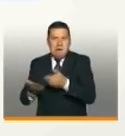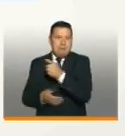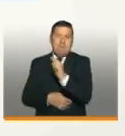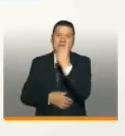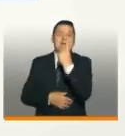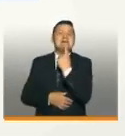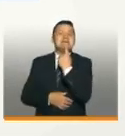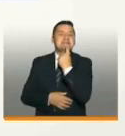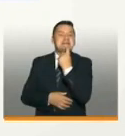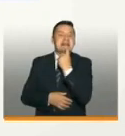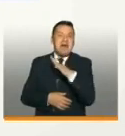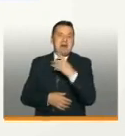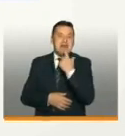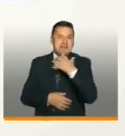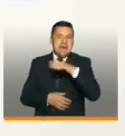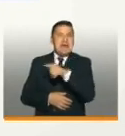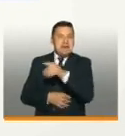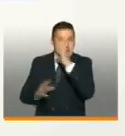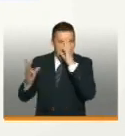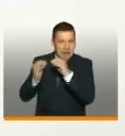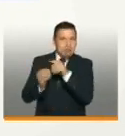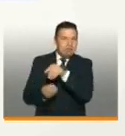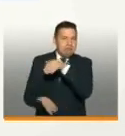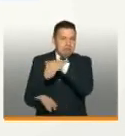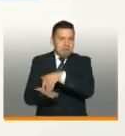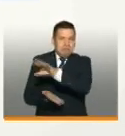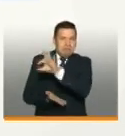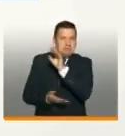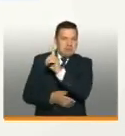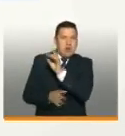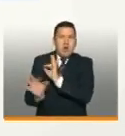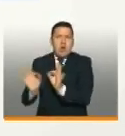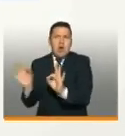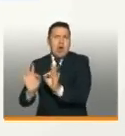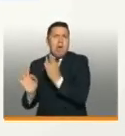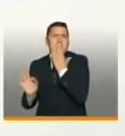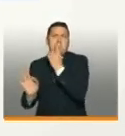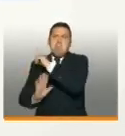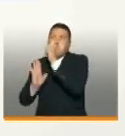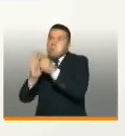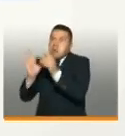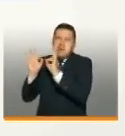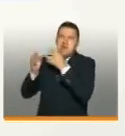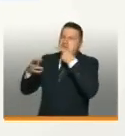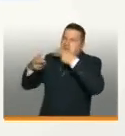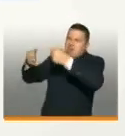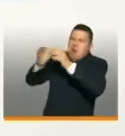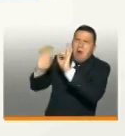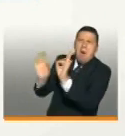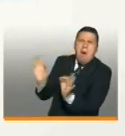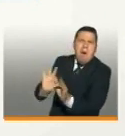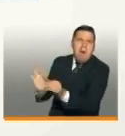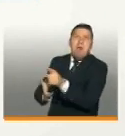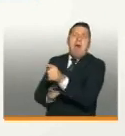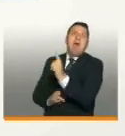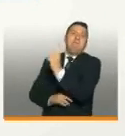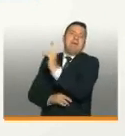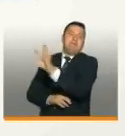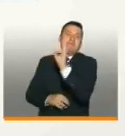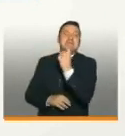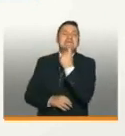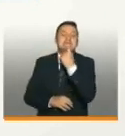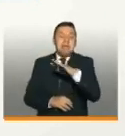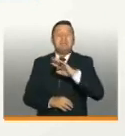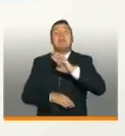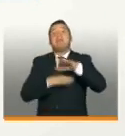territorial fuerte, robusta y una capacidad de logística ya implementada ya, donde empezaremos en